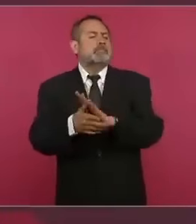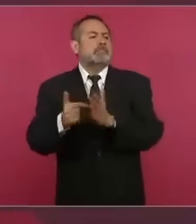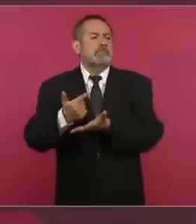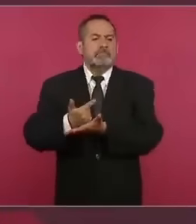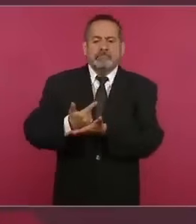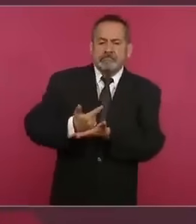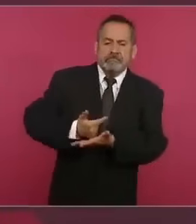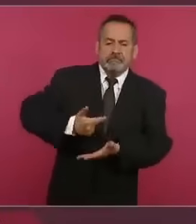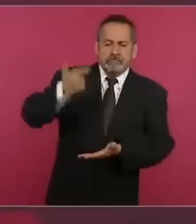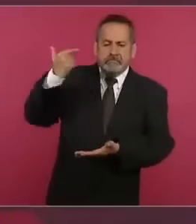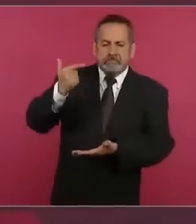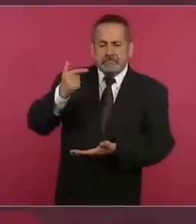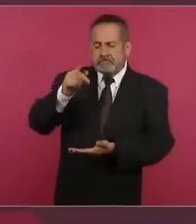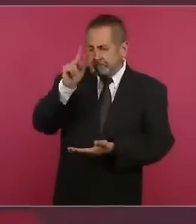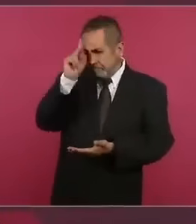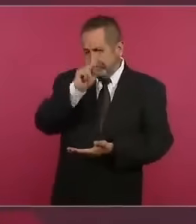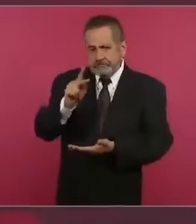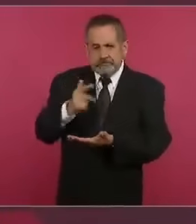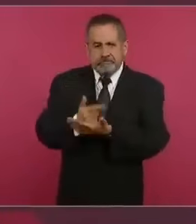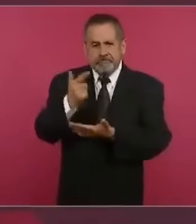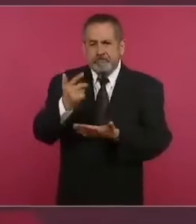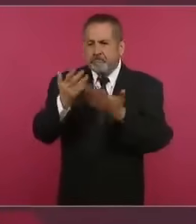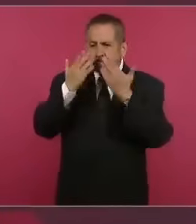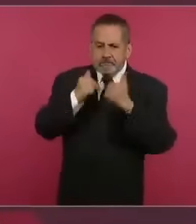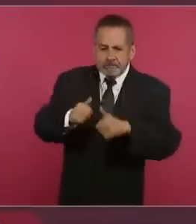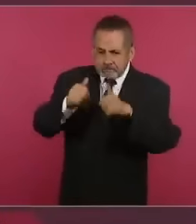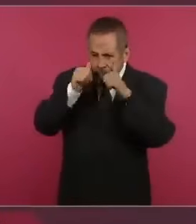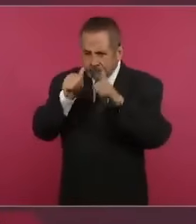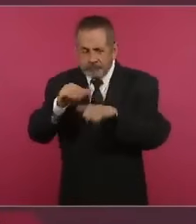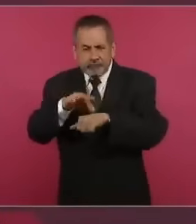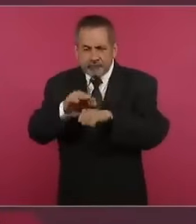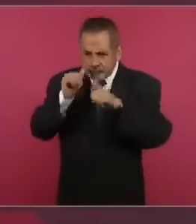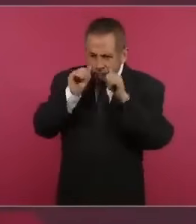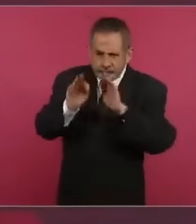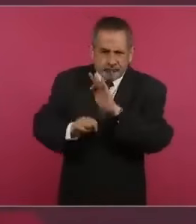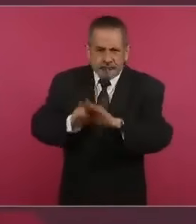en discapacidades graves por falta de atención médica.